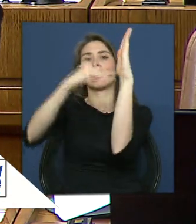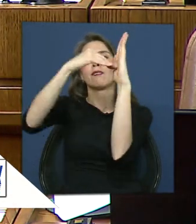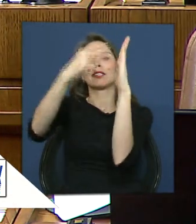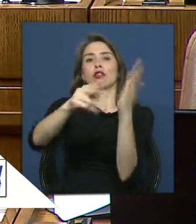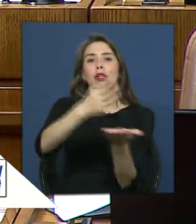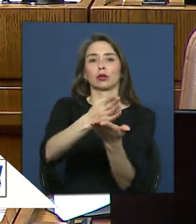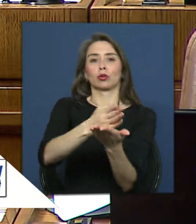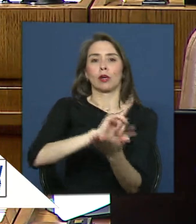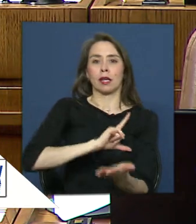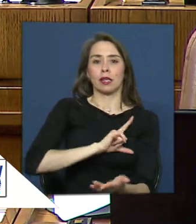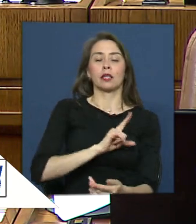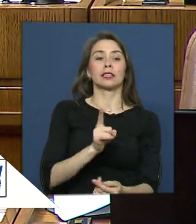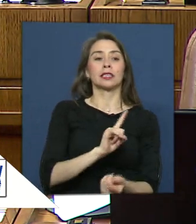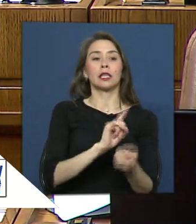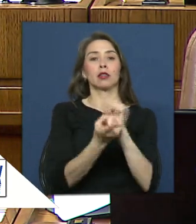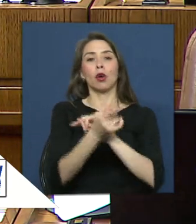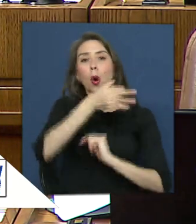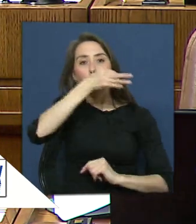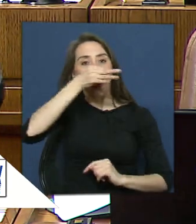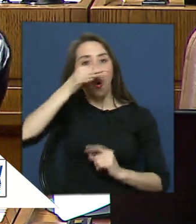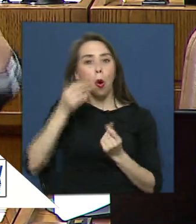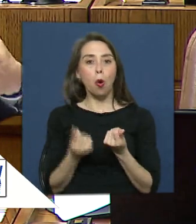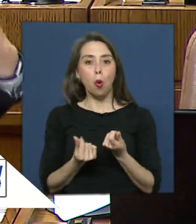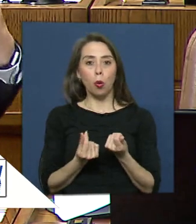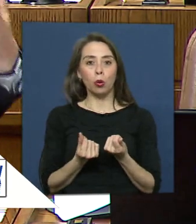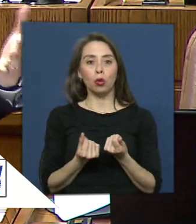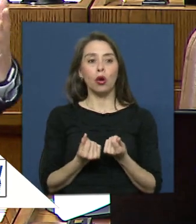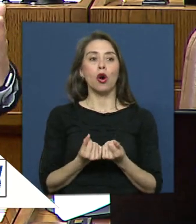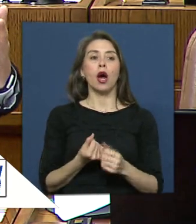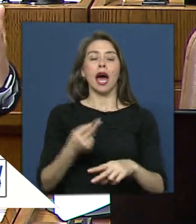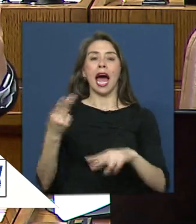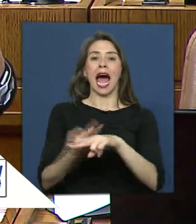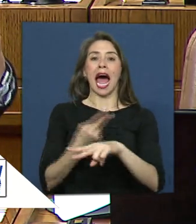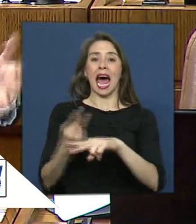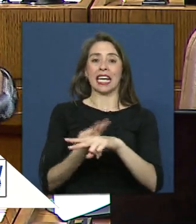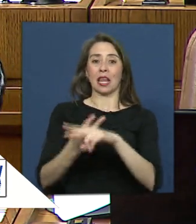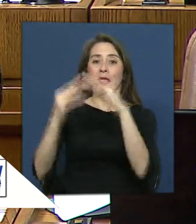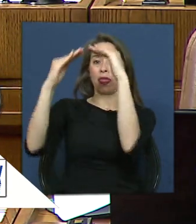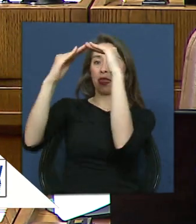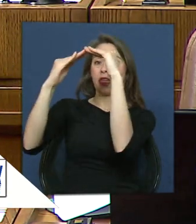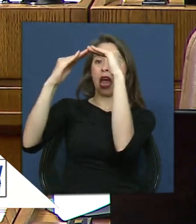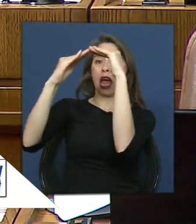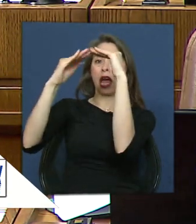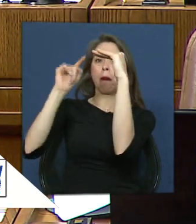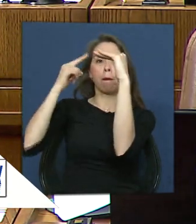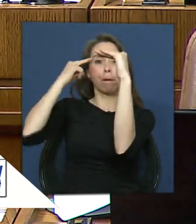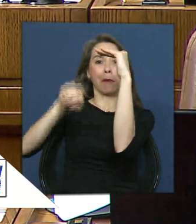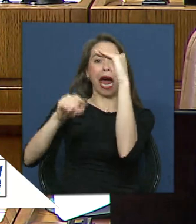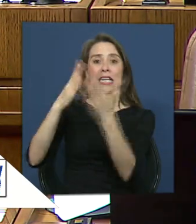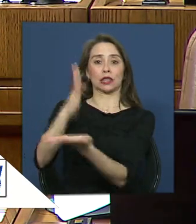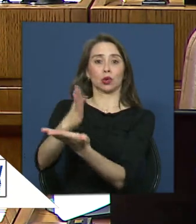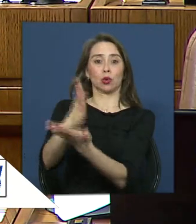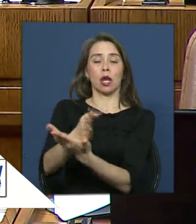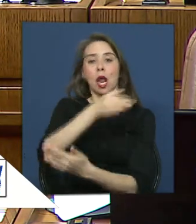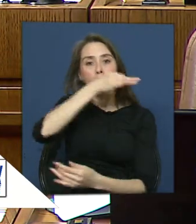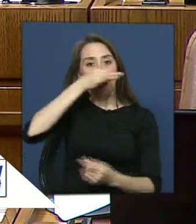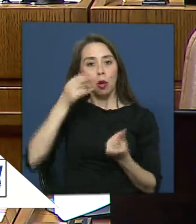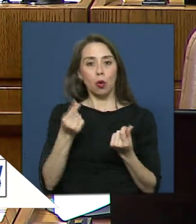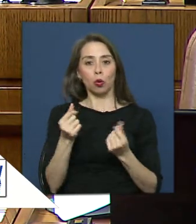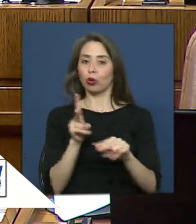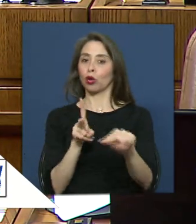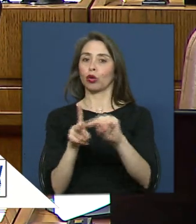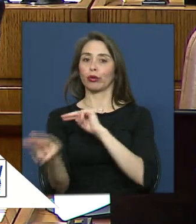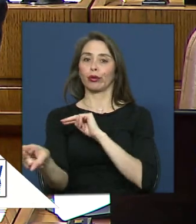haber lucro encubierto. Es decir, arrendar una propiedad significaba lucro, y por tanto había que cortarlo,